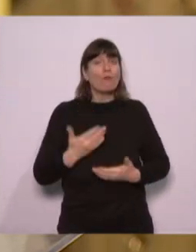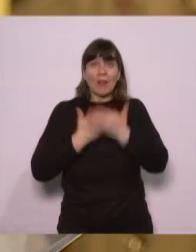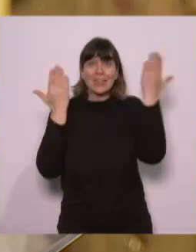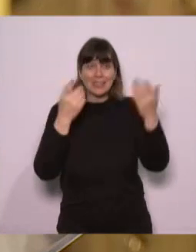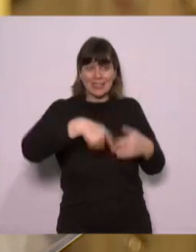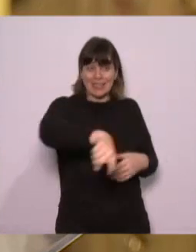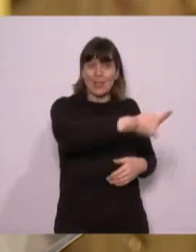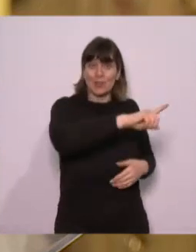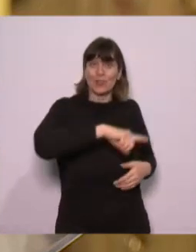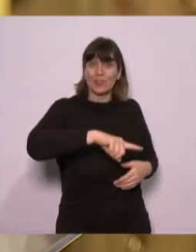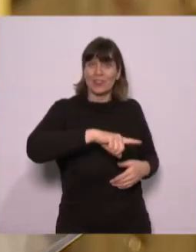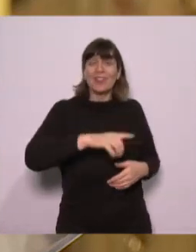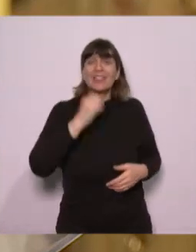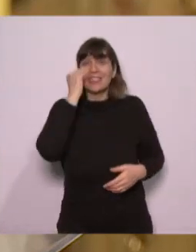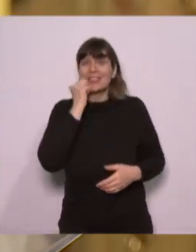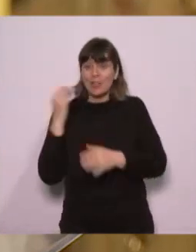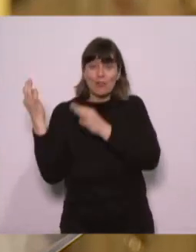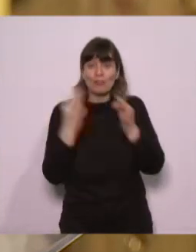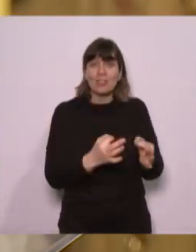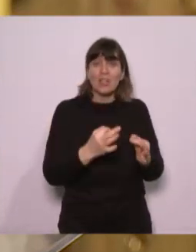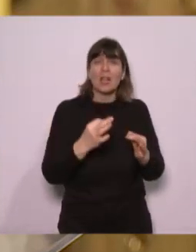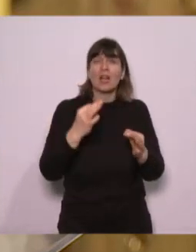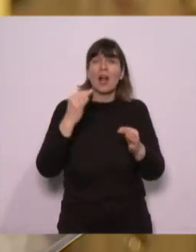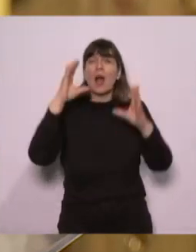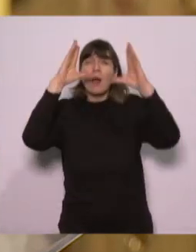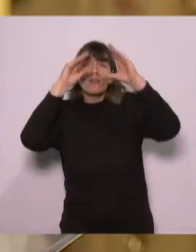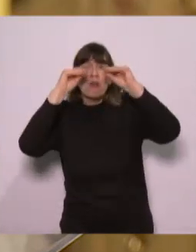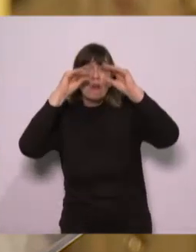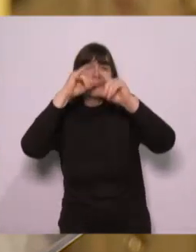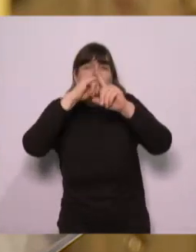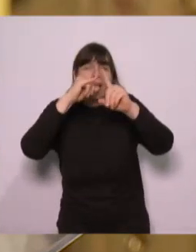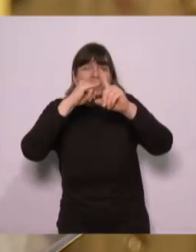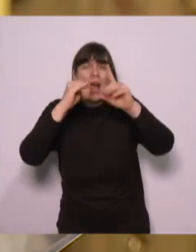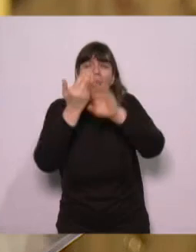Felices ellos si el Señor llega a medianoche,